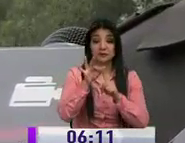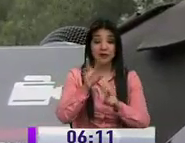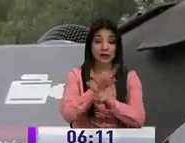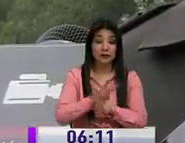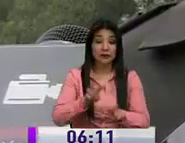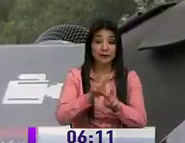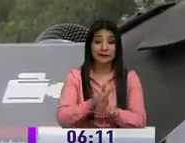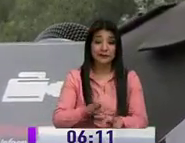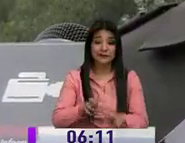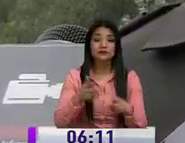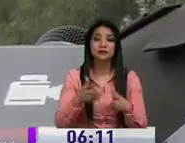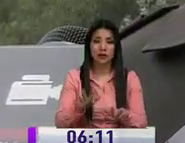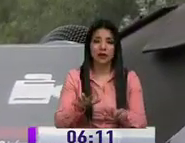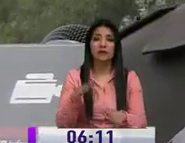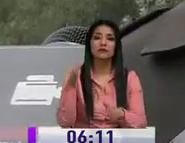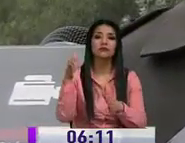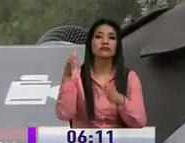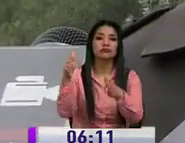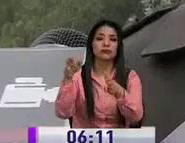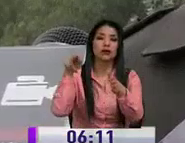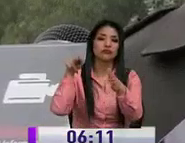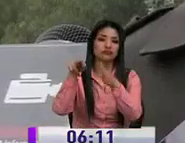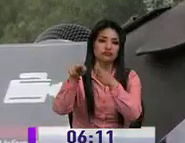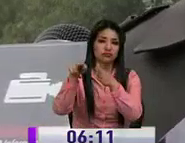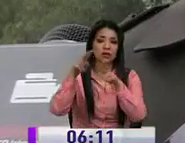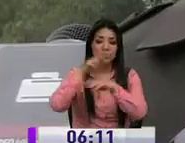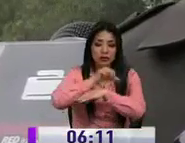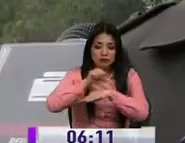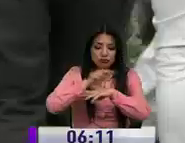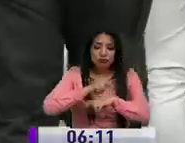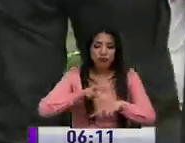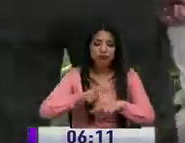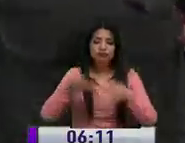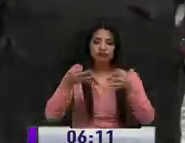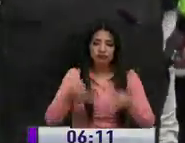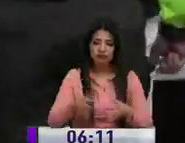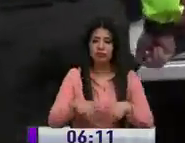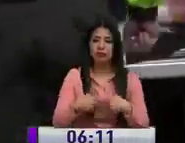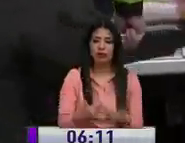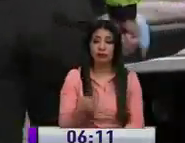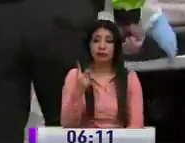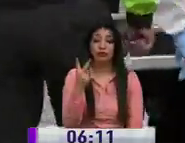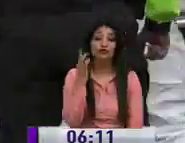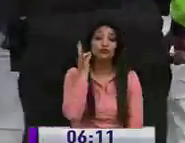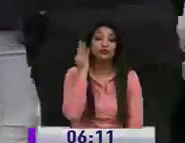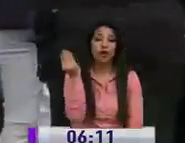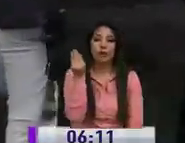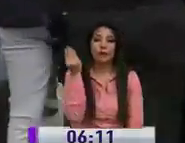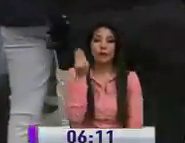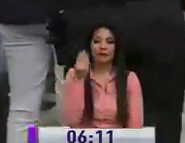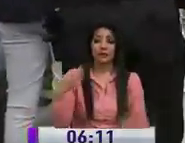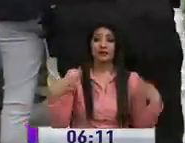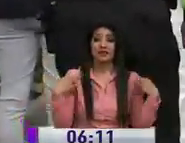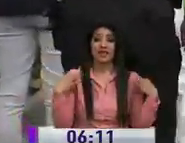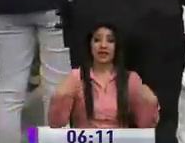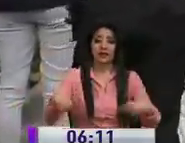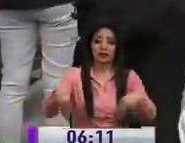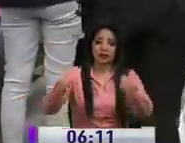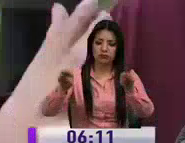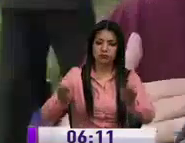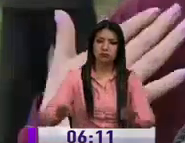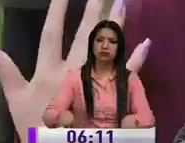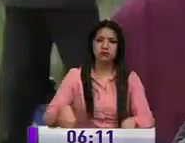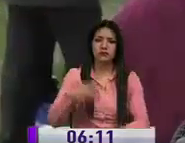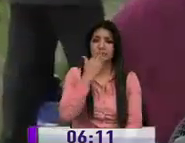fueron ya al centro forense y ahí vamos a determinar todo lo pertinente. Las jóvenes expresaron que la tela que cubría el cuerpo estaba llena de sangre. Envuelto en